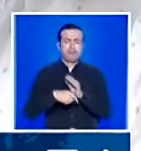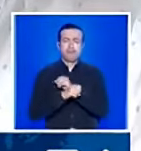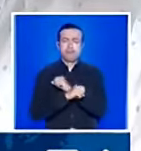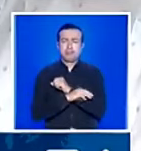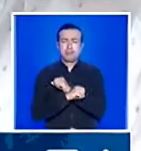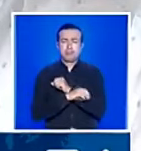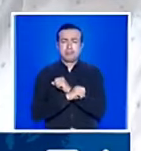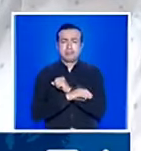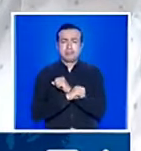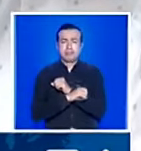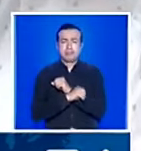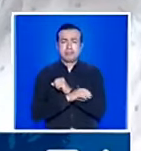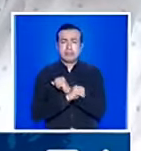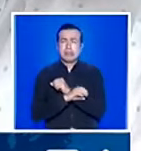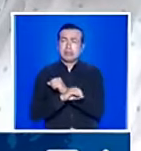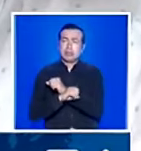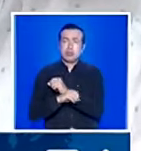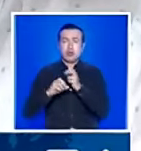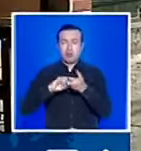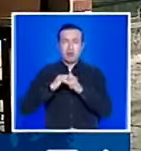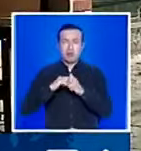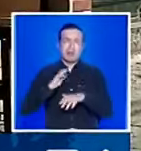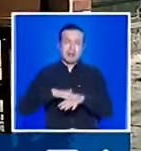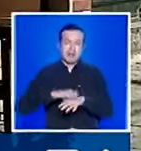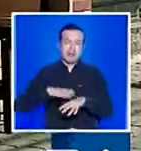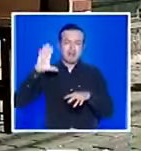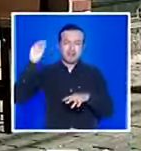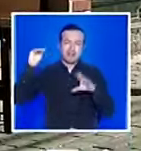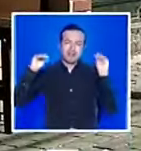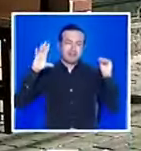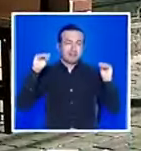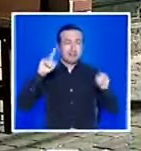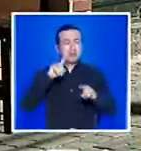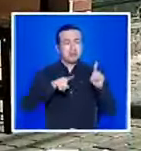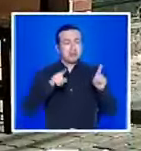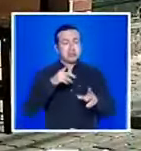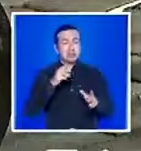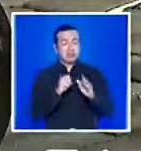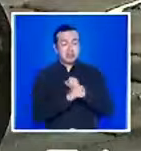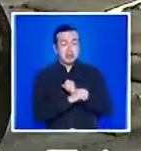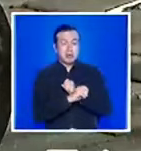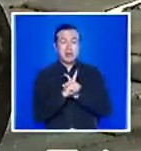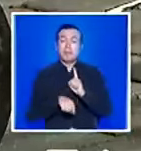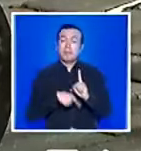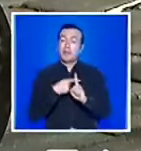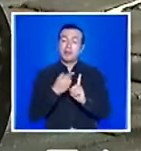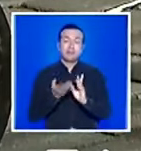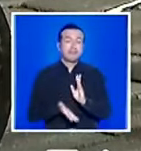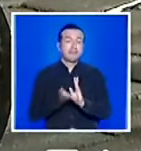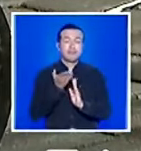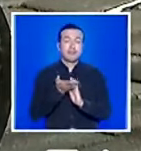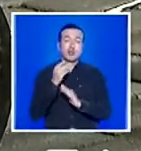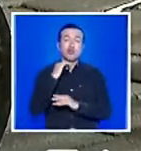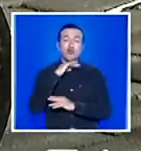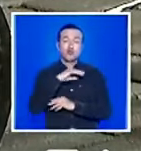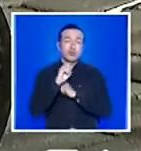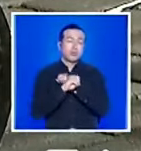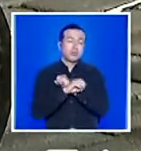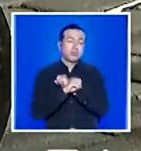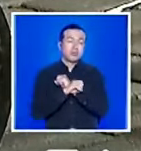alternativas para solucionar el problema que estamos teniendo, también vamos a incrementar emisiones.